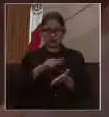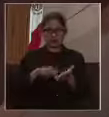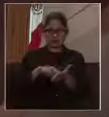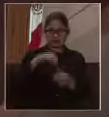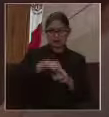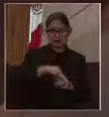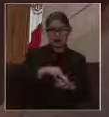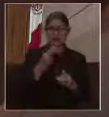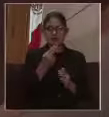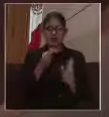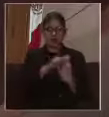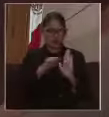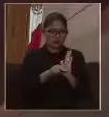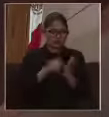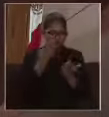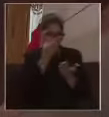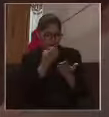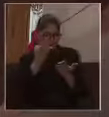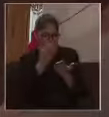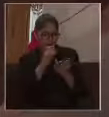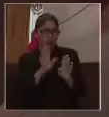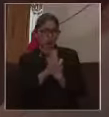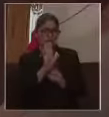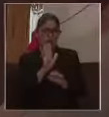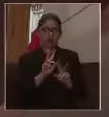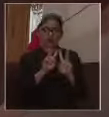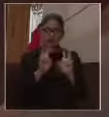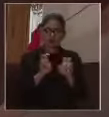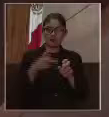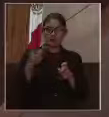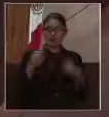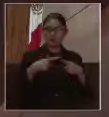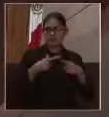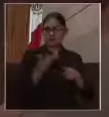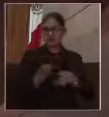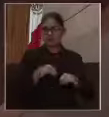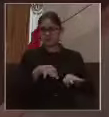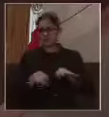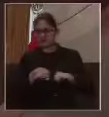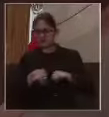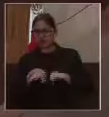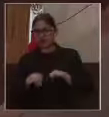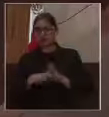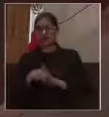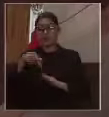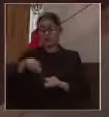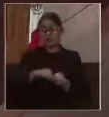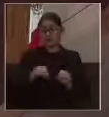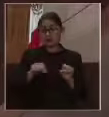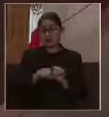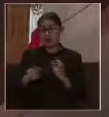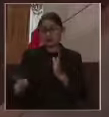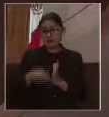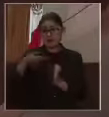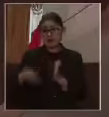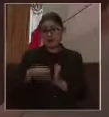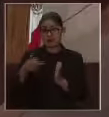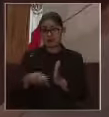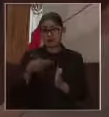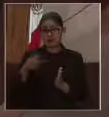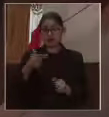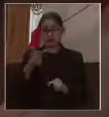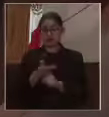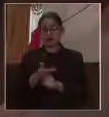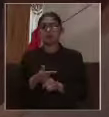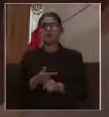que sea más favorable a la protección de la labor periodística. Por tanto, esta sala, de manera reiterada, ha considerado que la auténtica